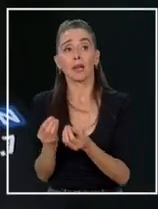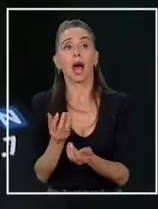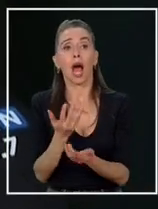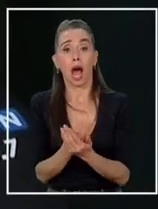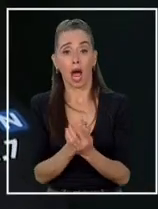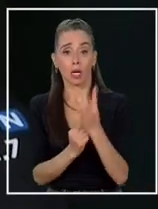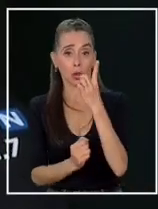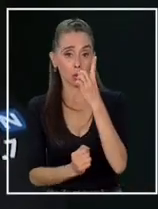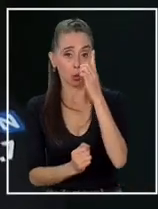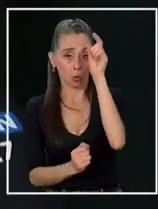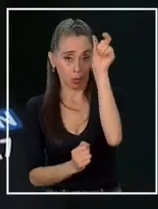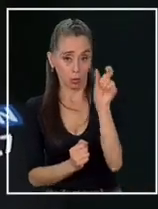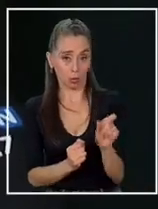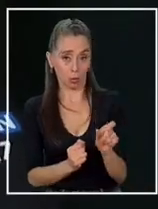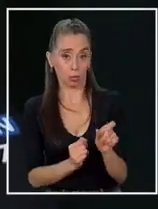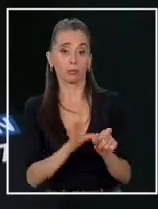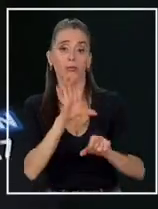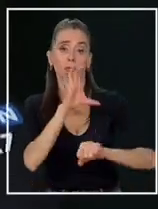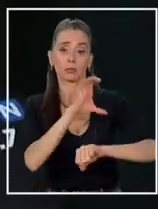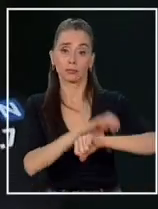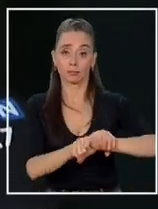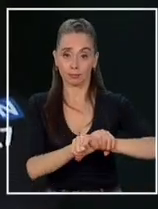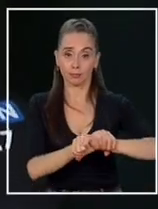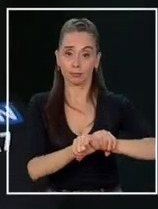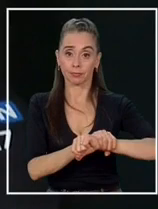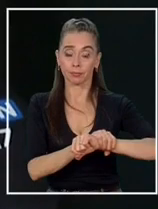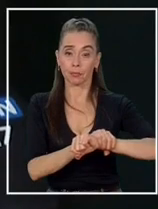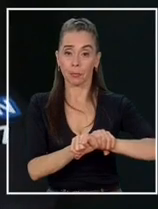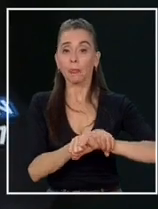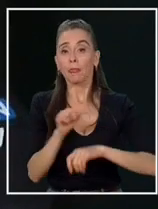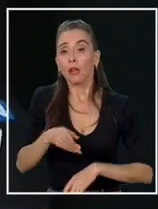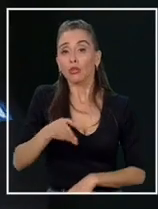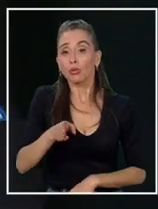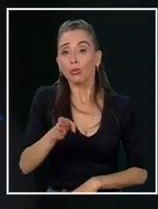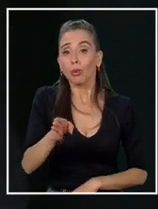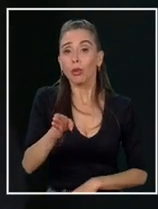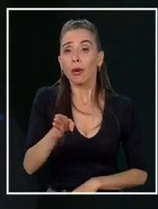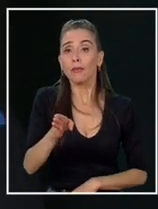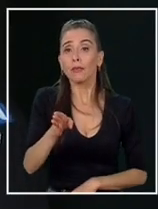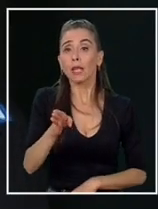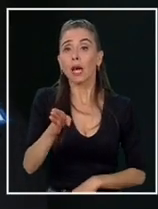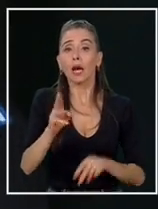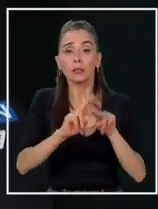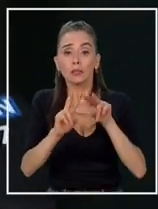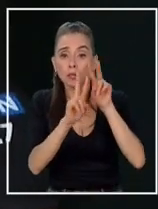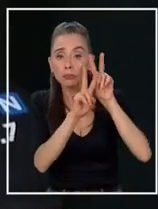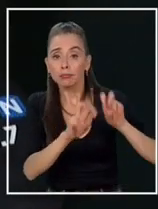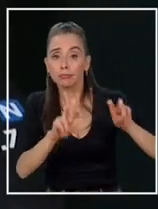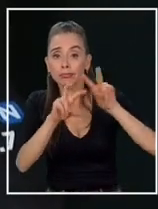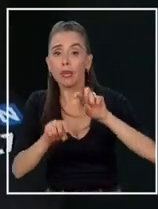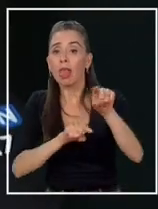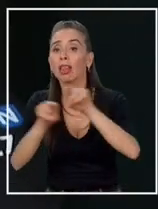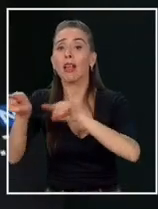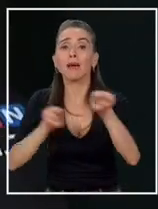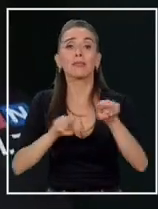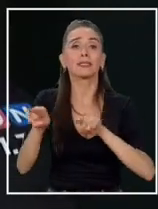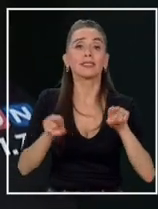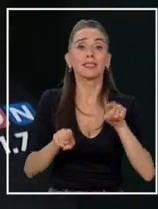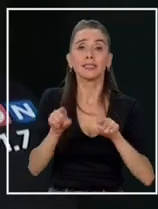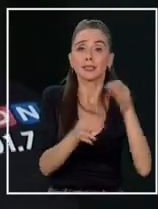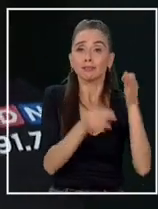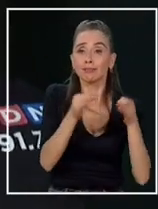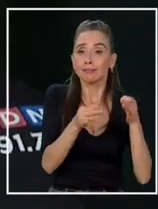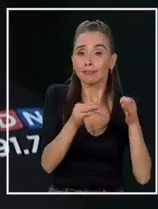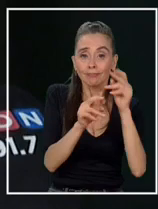hay una persona detenida y estamos todavía en proceso de desarrollo diligencias